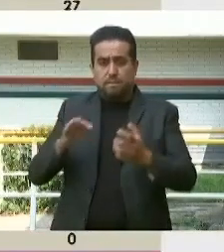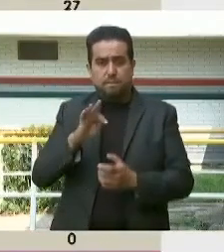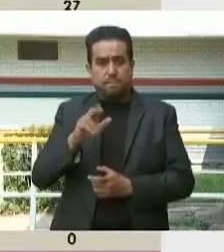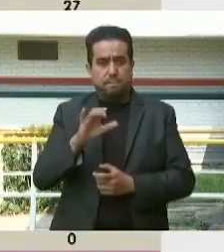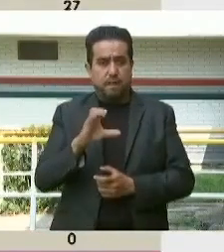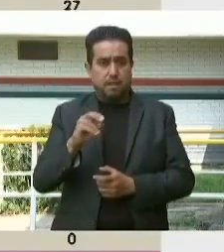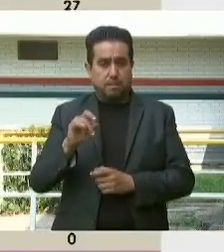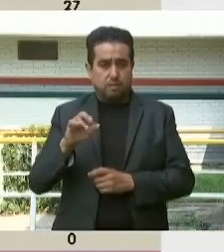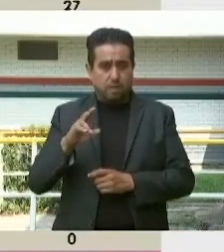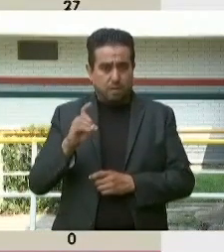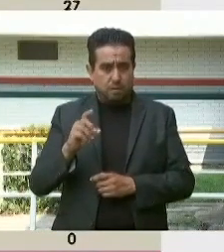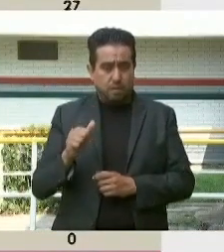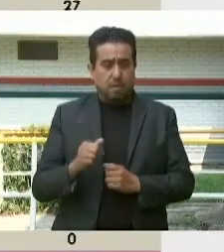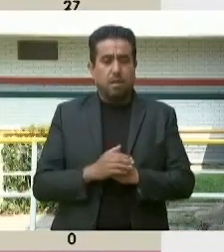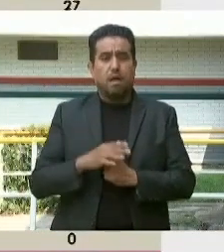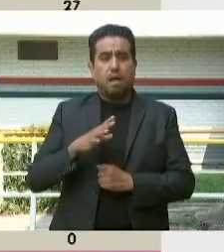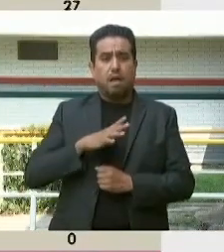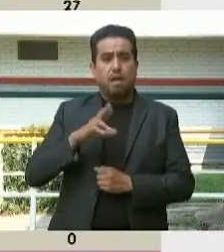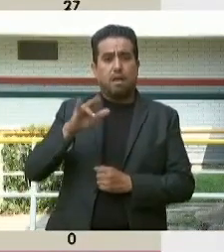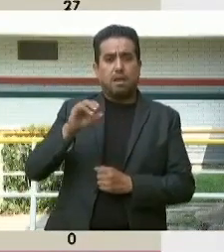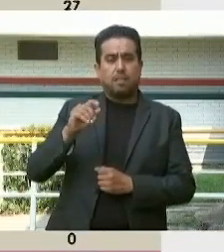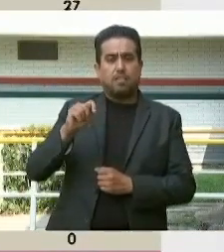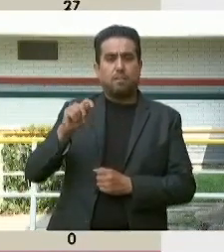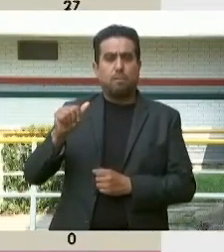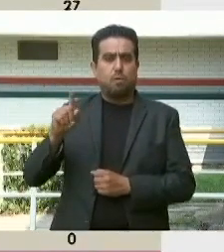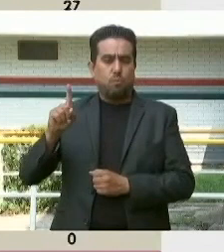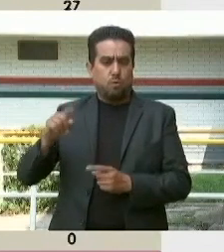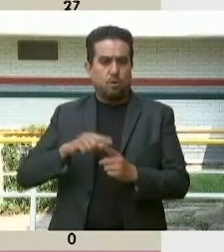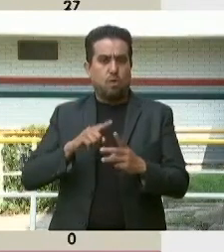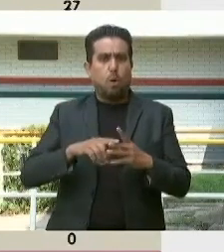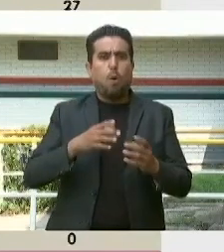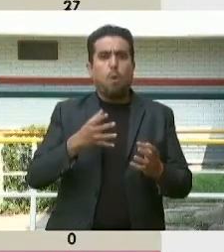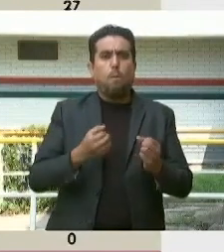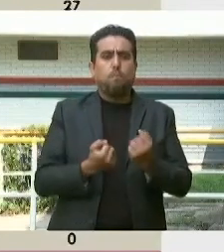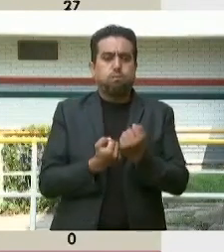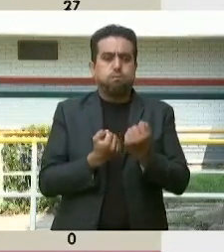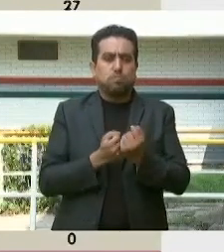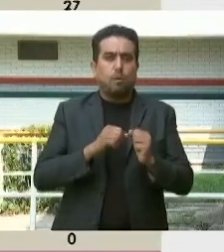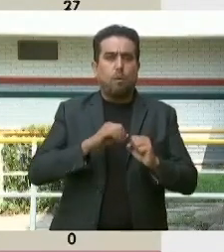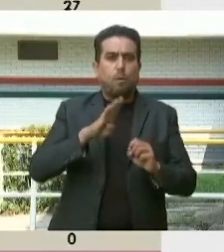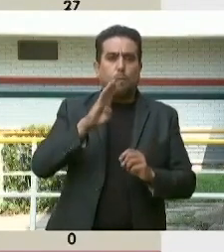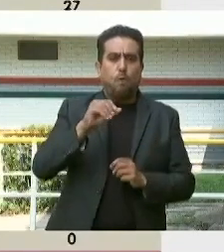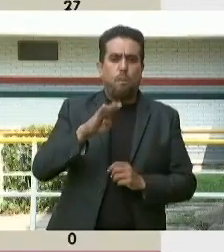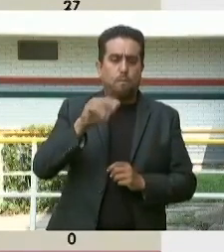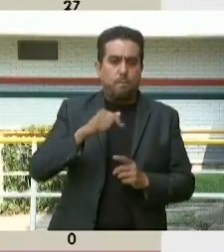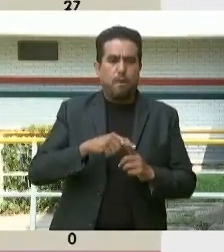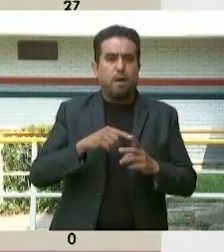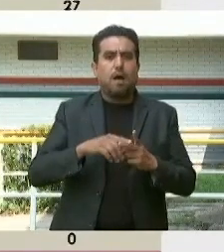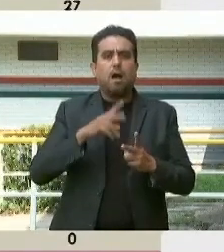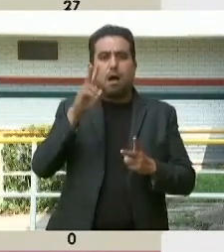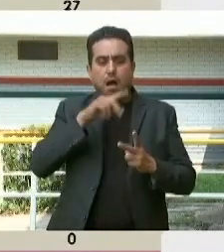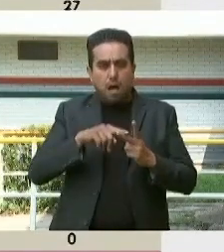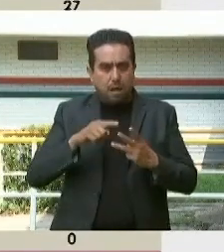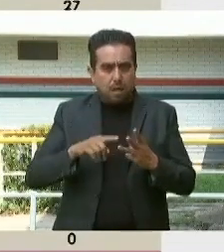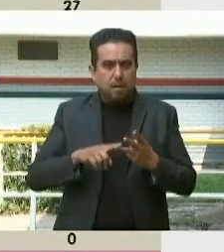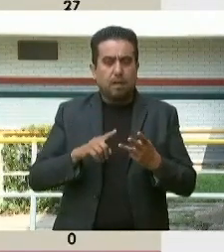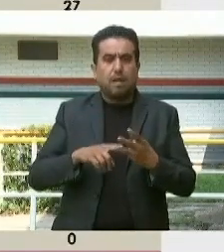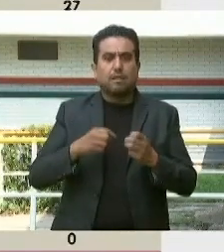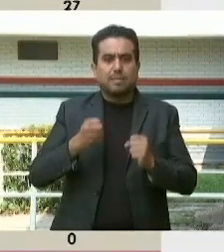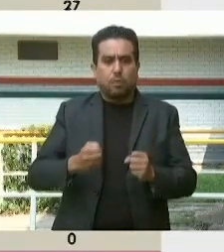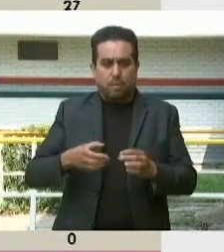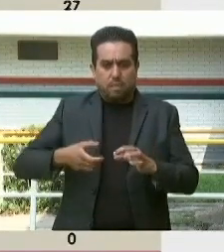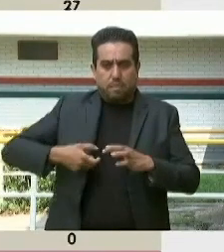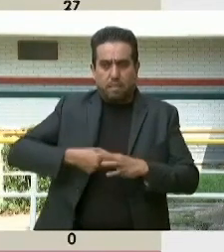emplazamiento de riesgos tipo a1 bombas de proceso y agua 224 compresores de proceso válvulas de